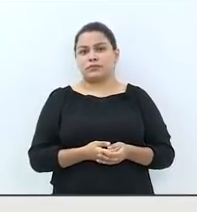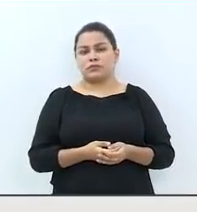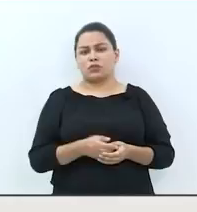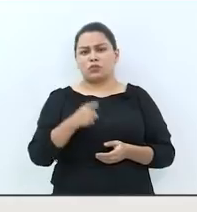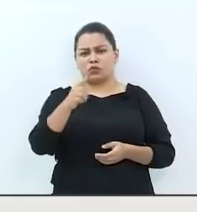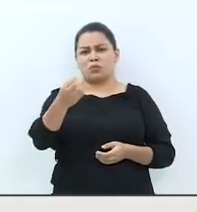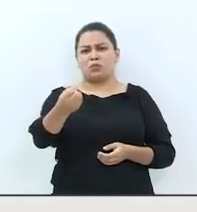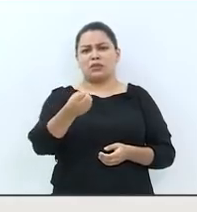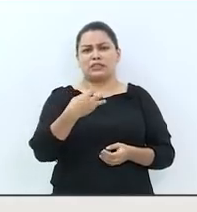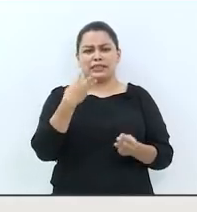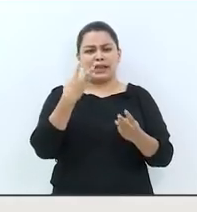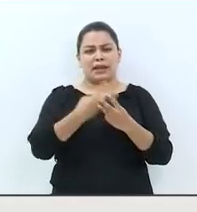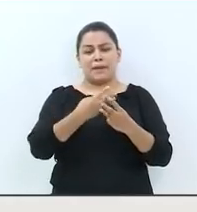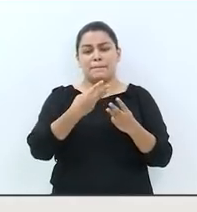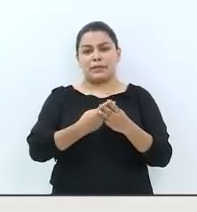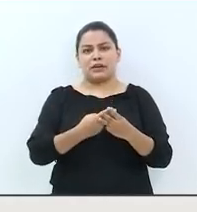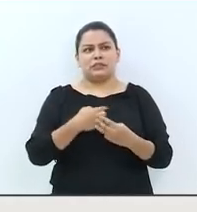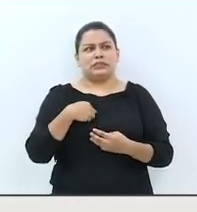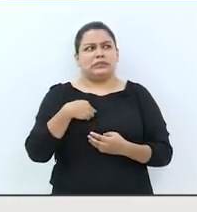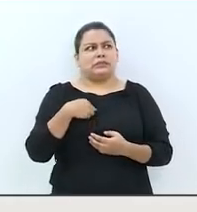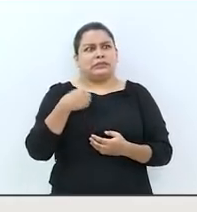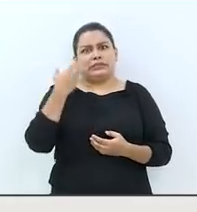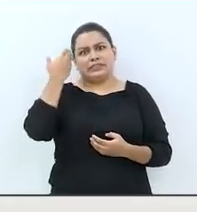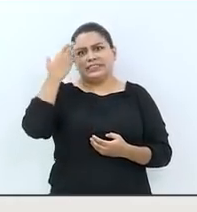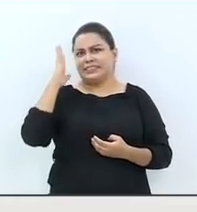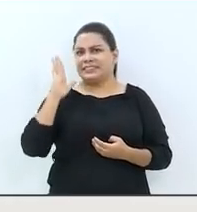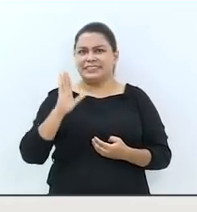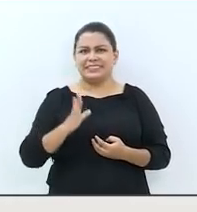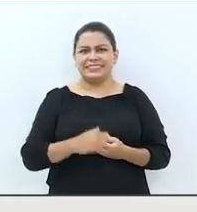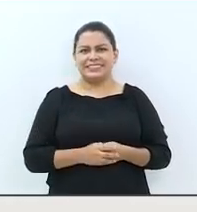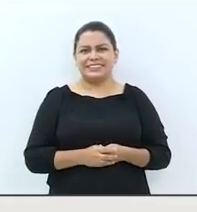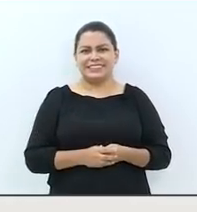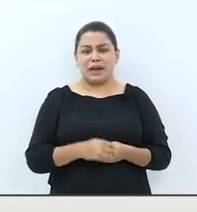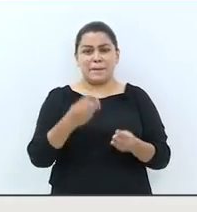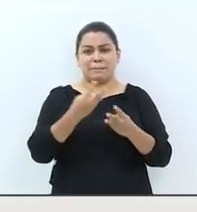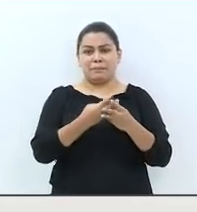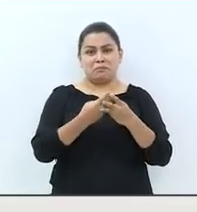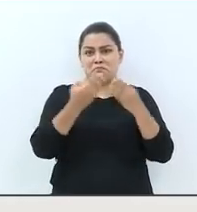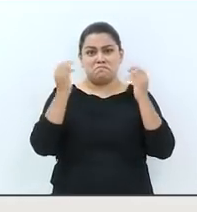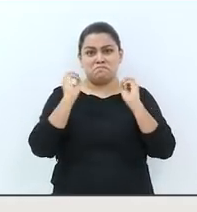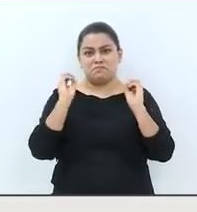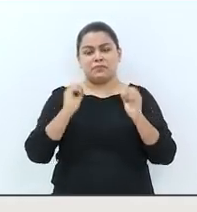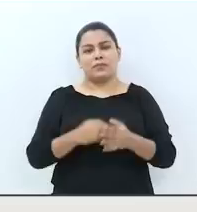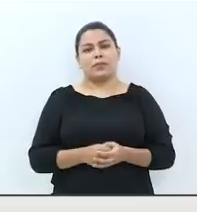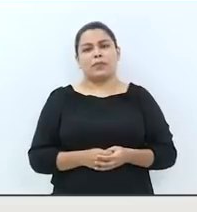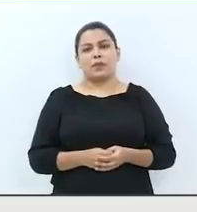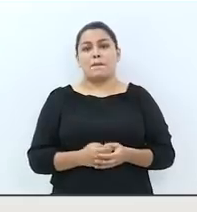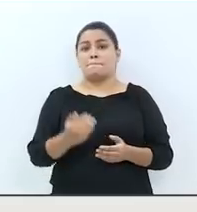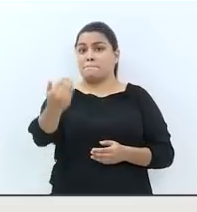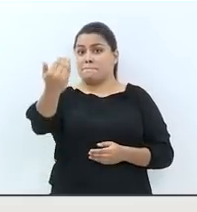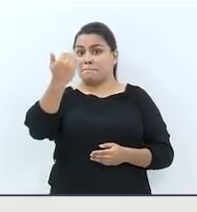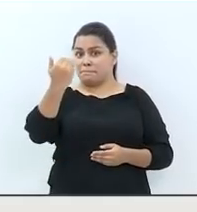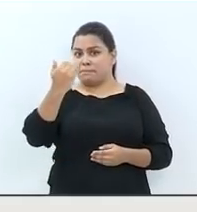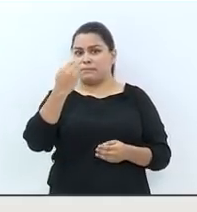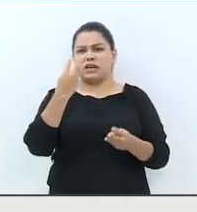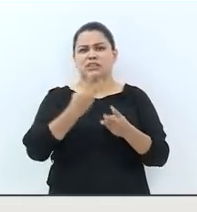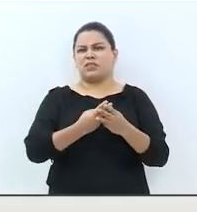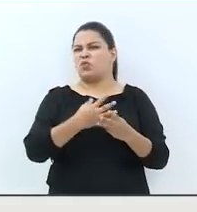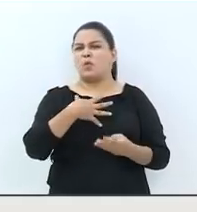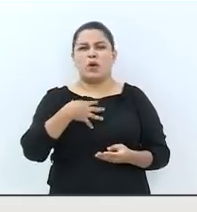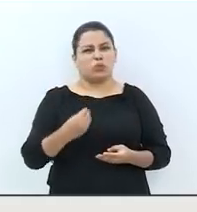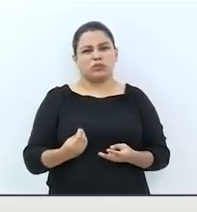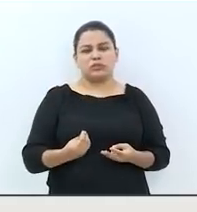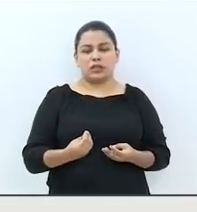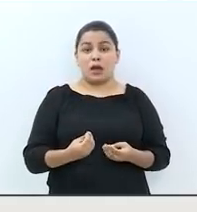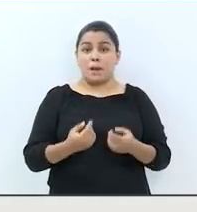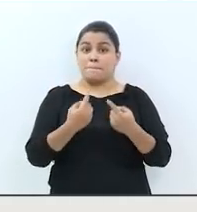me decías, la mate, ¿verdad? O sea, yo así lloro, ¿verdad? Si me estás enseñando matemática. Si me estás enseñando matemáticas que no me gusta tanto